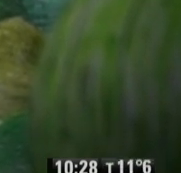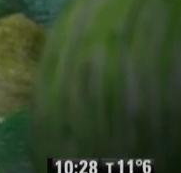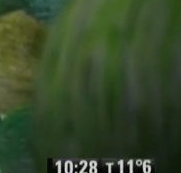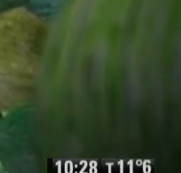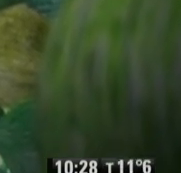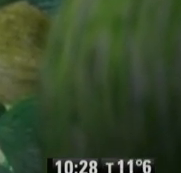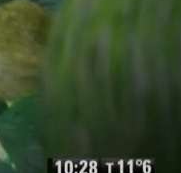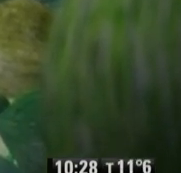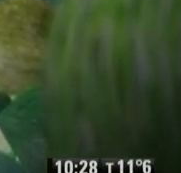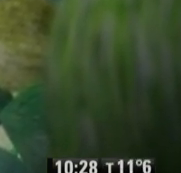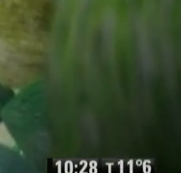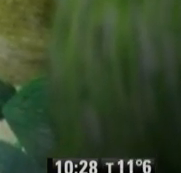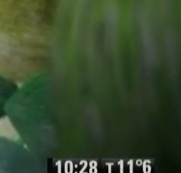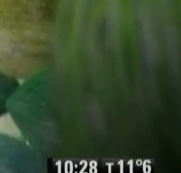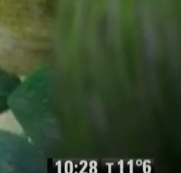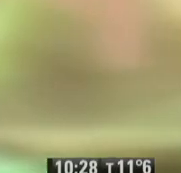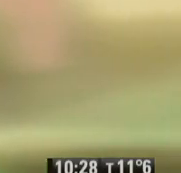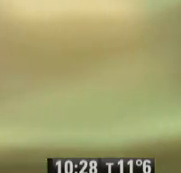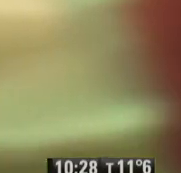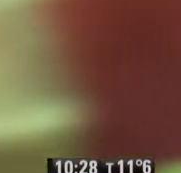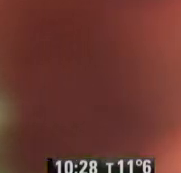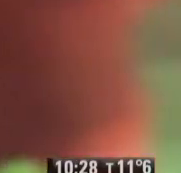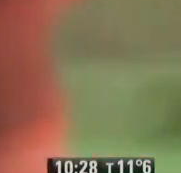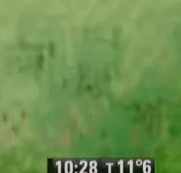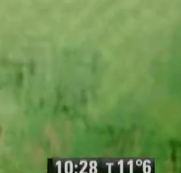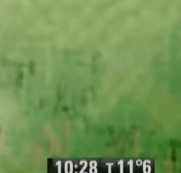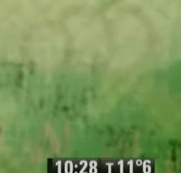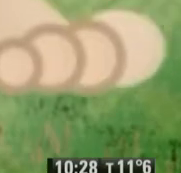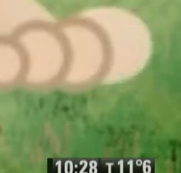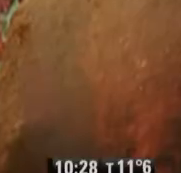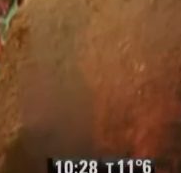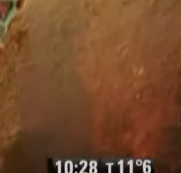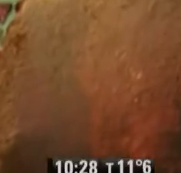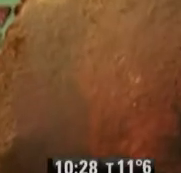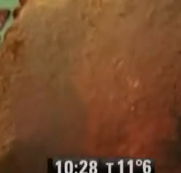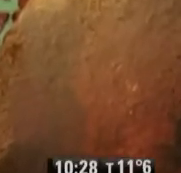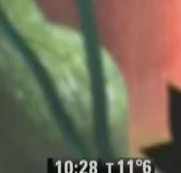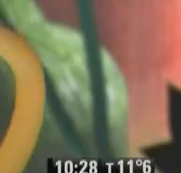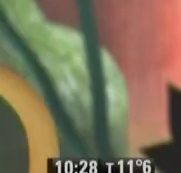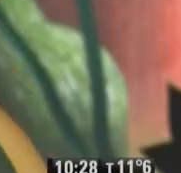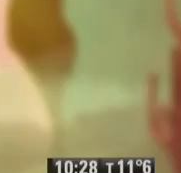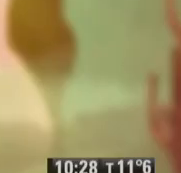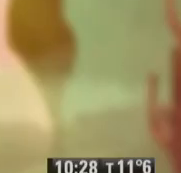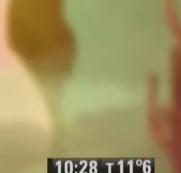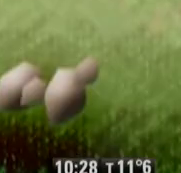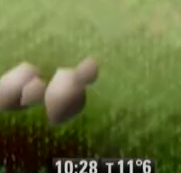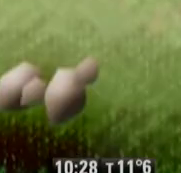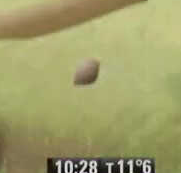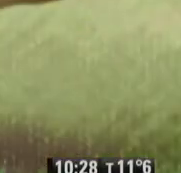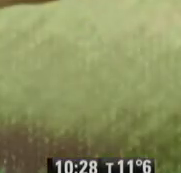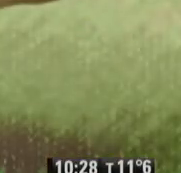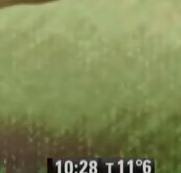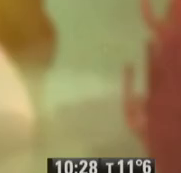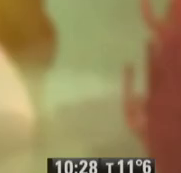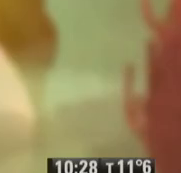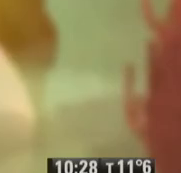¡Tum! Para acá, ¡tum! Para allá. ¡Tucutum! ¡Tucutum! ¡Tucutum! ¡Tum!